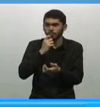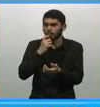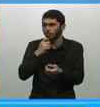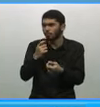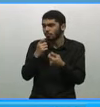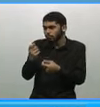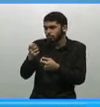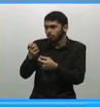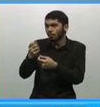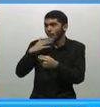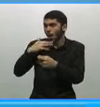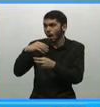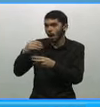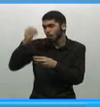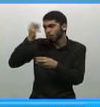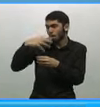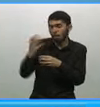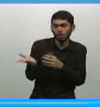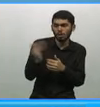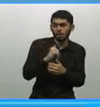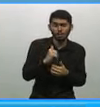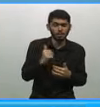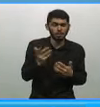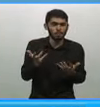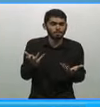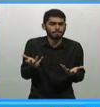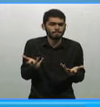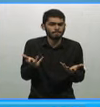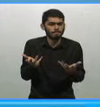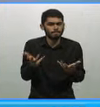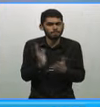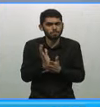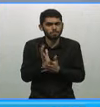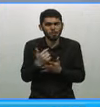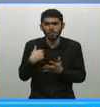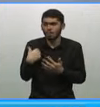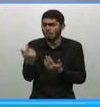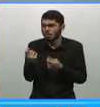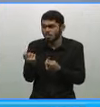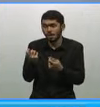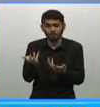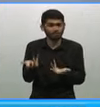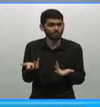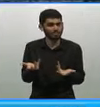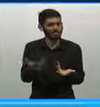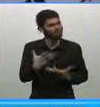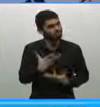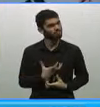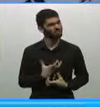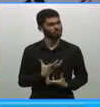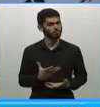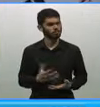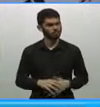Boca. Entonces, exponerlo a los futbolistas a esta situación, sí, la verdad que eso sí me da bronca. En